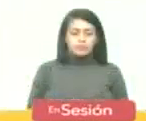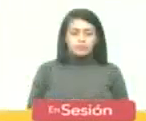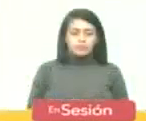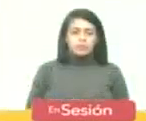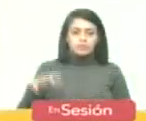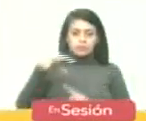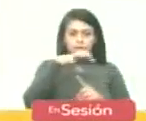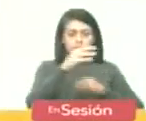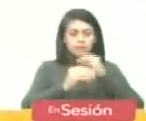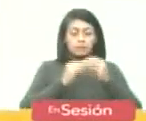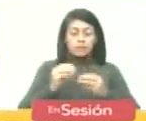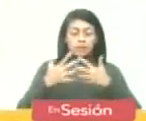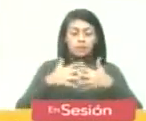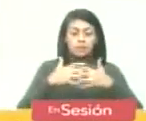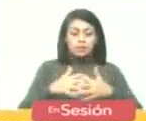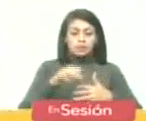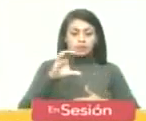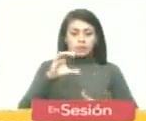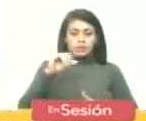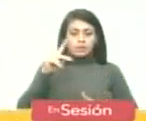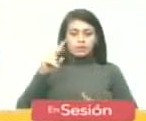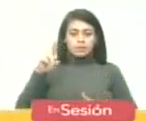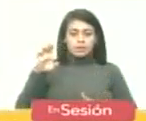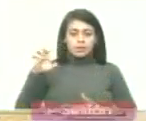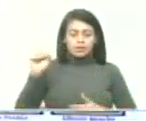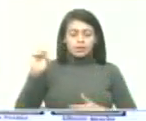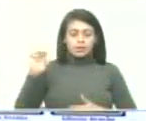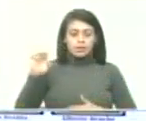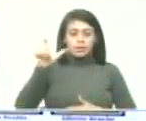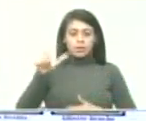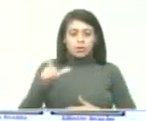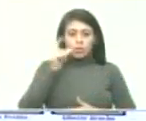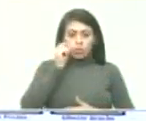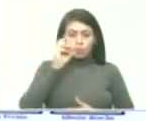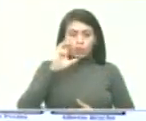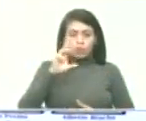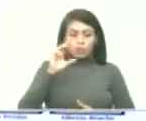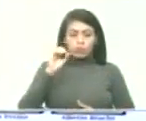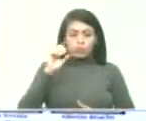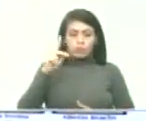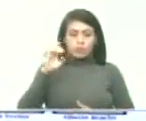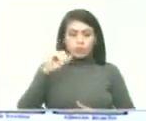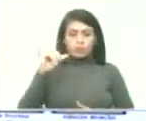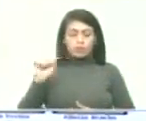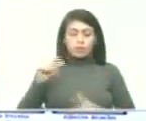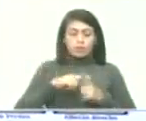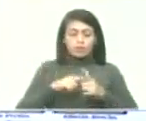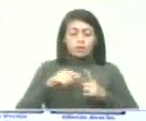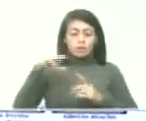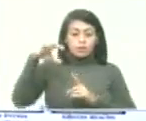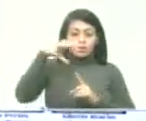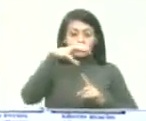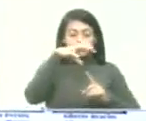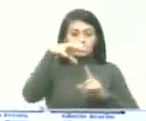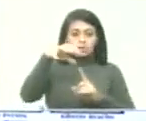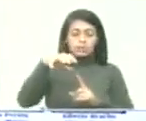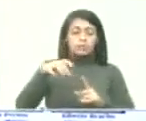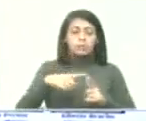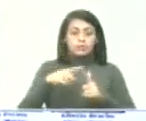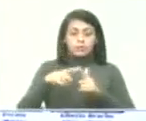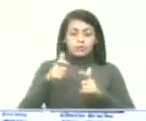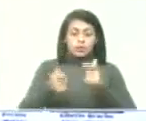desde el Centro Empresarial Cipreses, Brian Oropesa, que era el conductor del dron, el piloto del